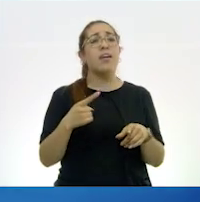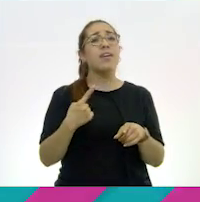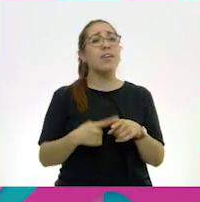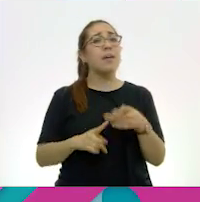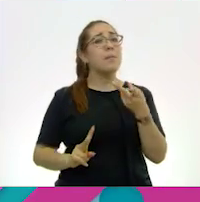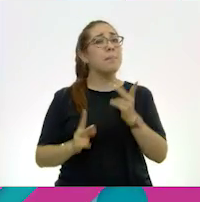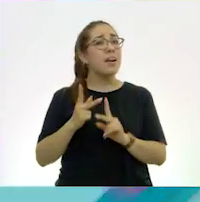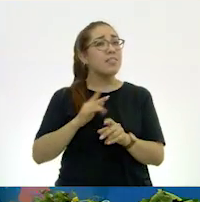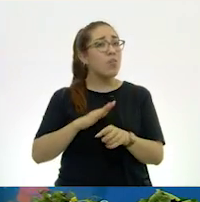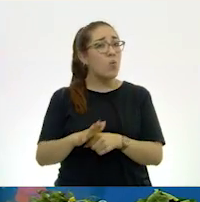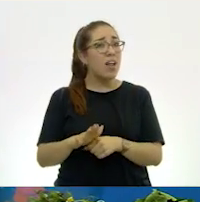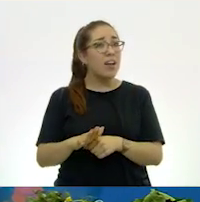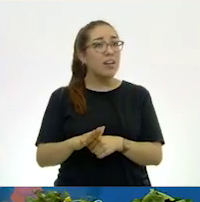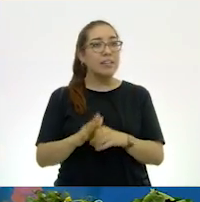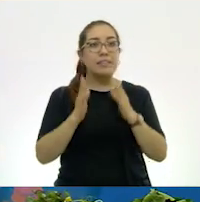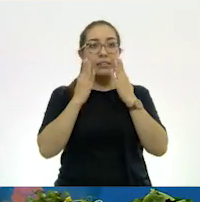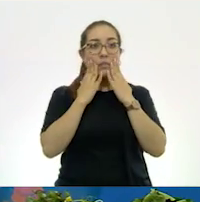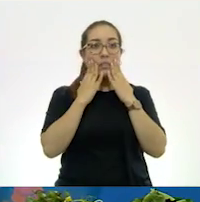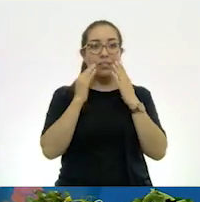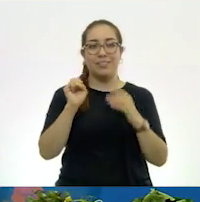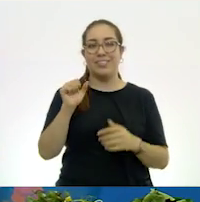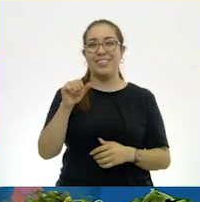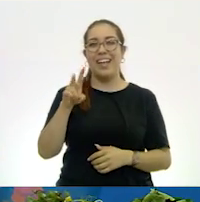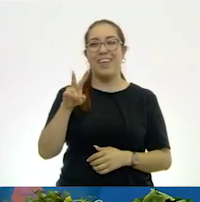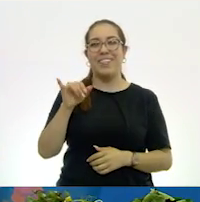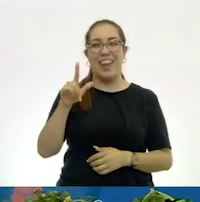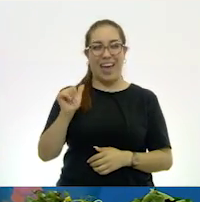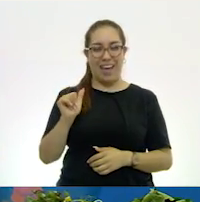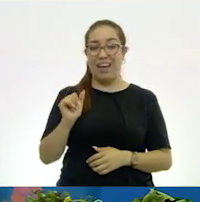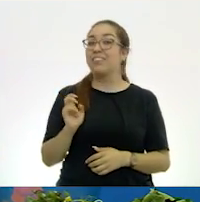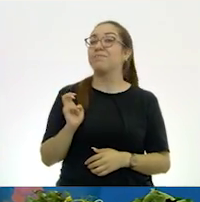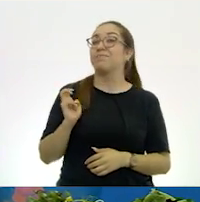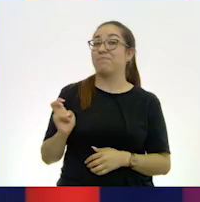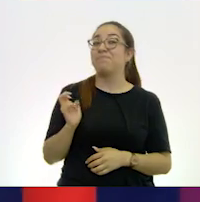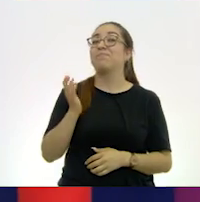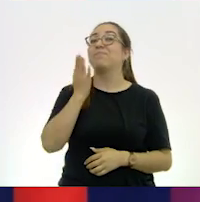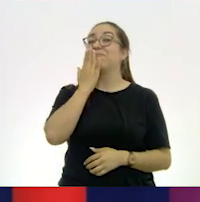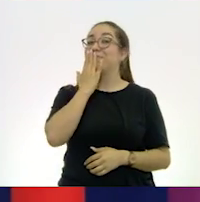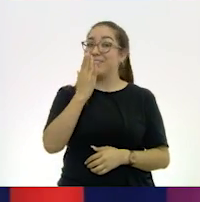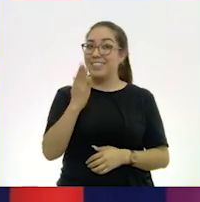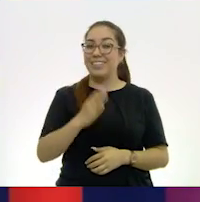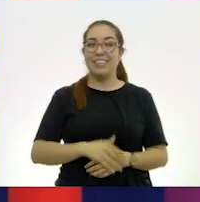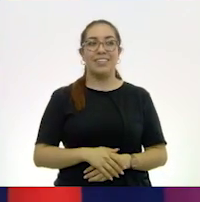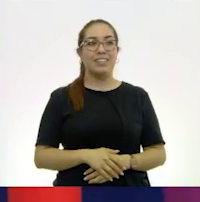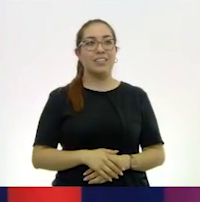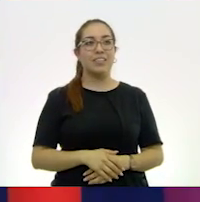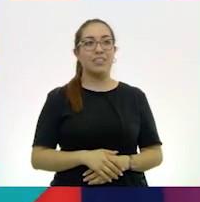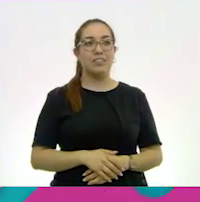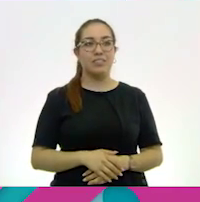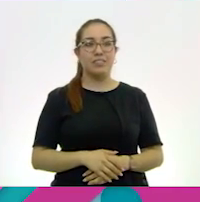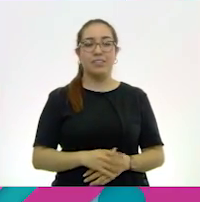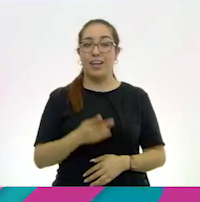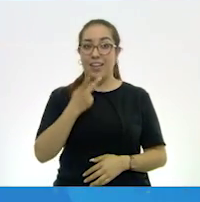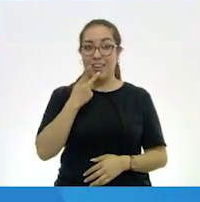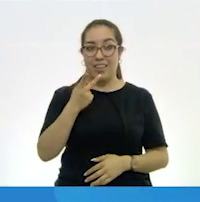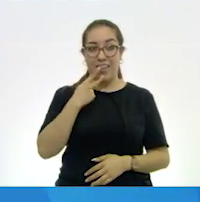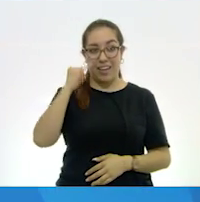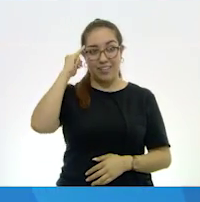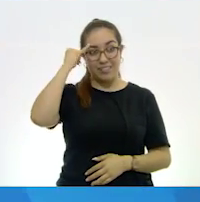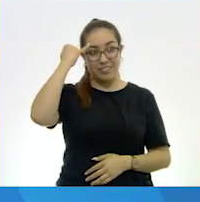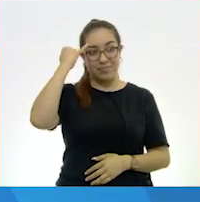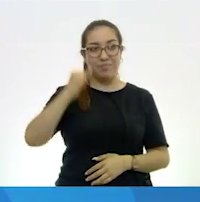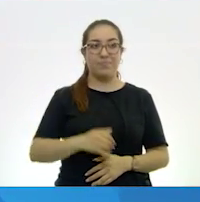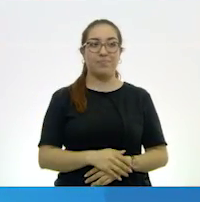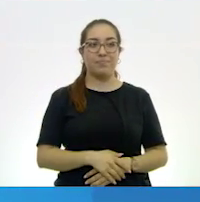¿Aníbal? Sábila. Sábila, muy bien, perfecto. Gehen nufiño